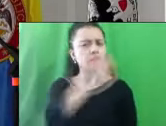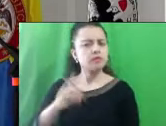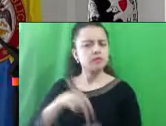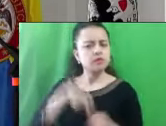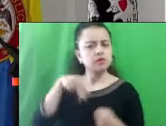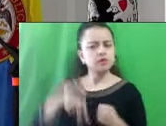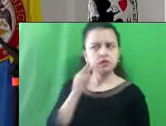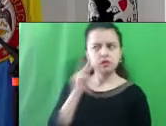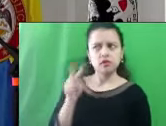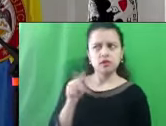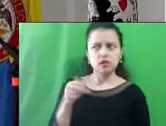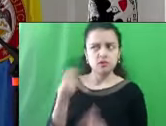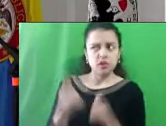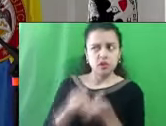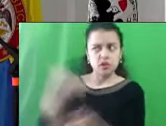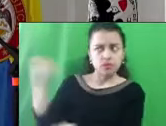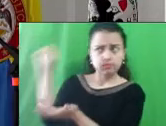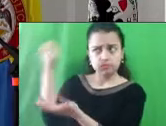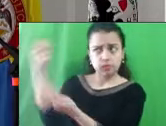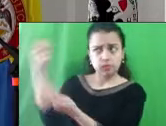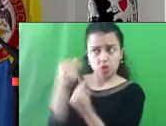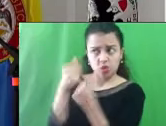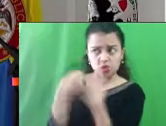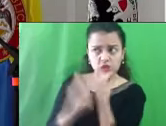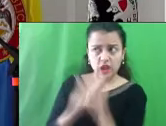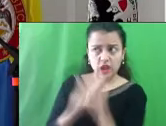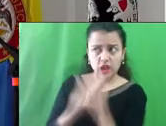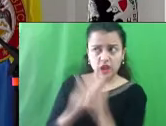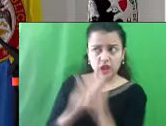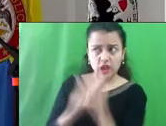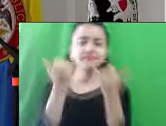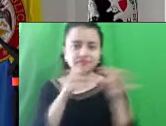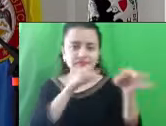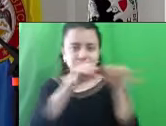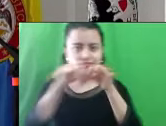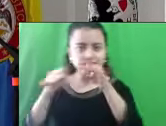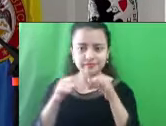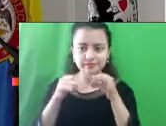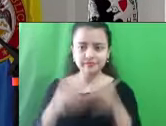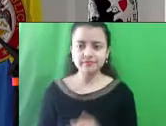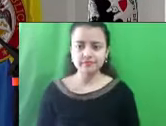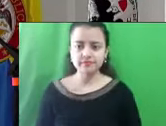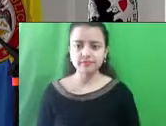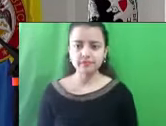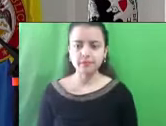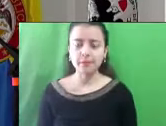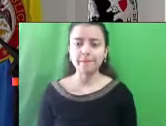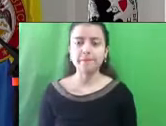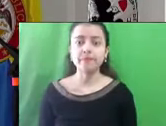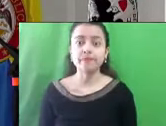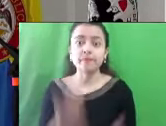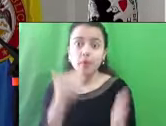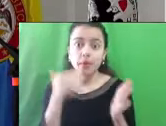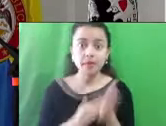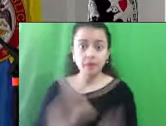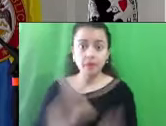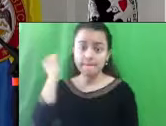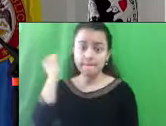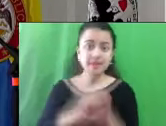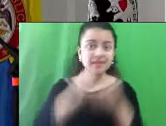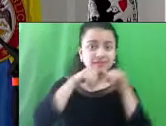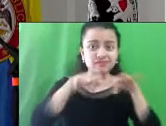pro del beneficio de todos. Hoy vamos a estar hablando de los avances que tuvimos en pandemia, cómo se respondió a